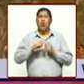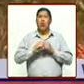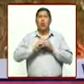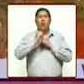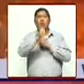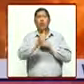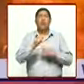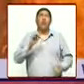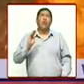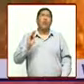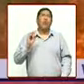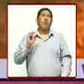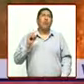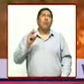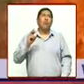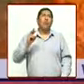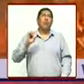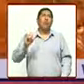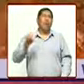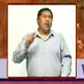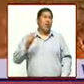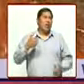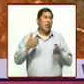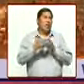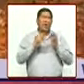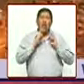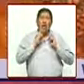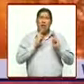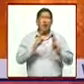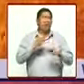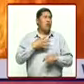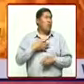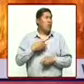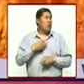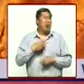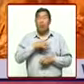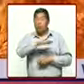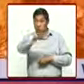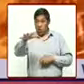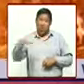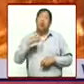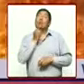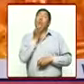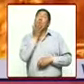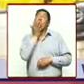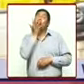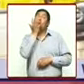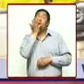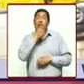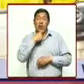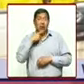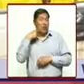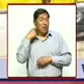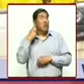Soga, todo lo que va sobre el río Blanco de la Horquilla. Las pampas se han quemado más de